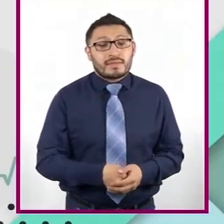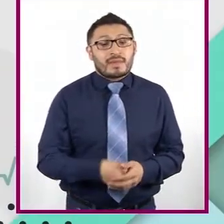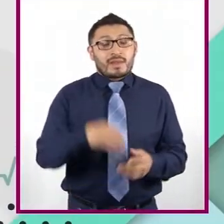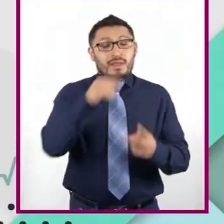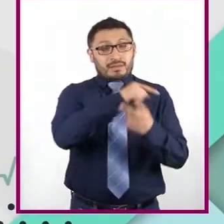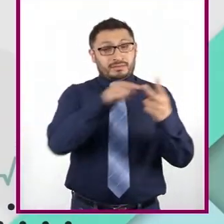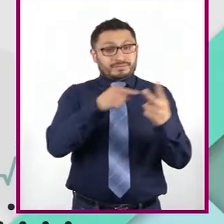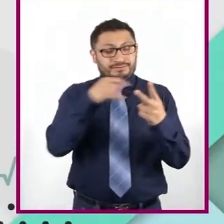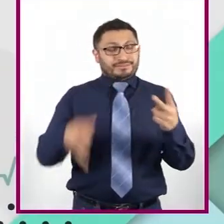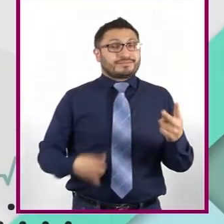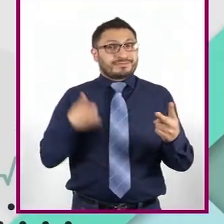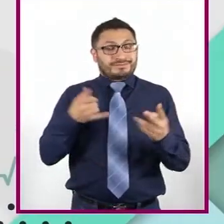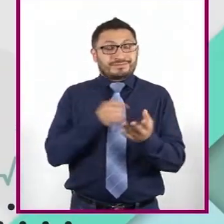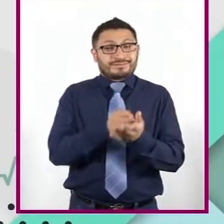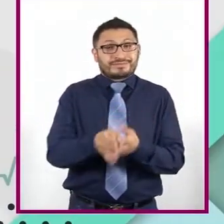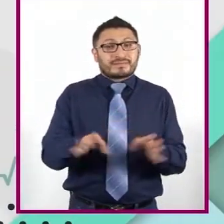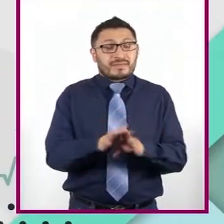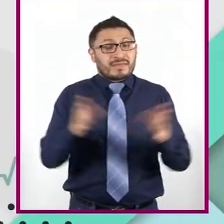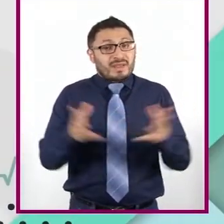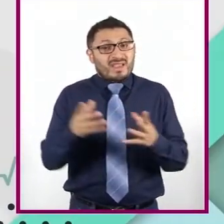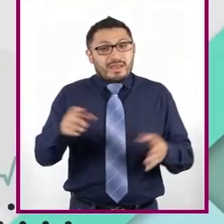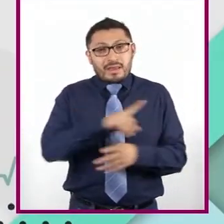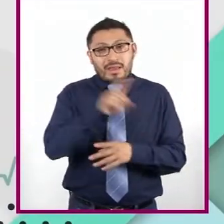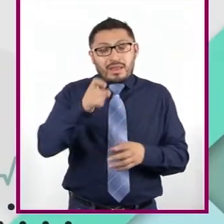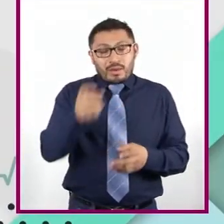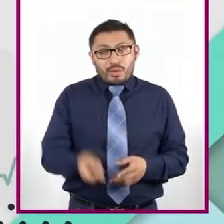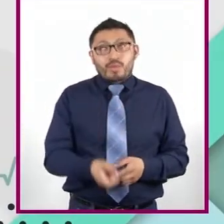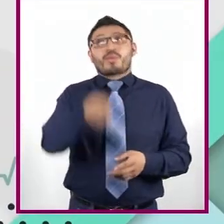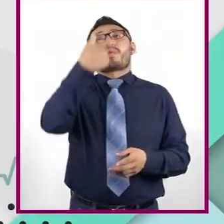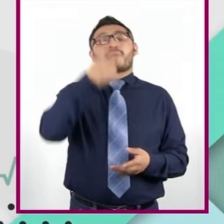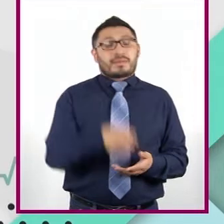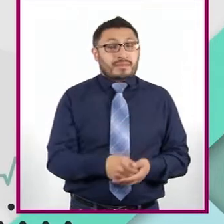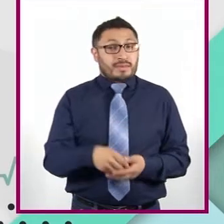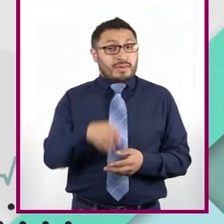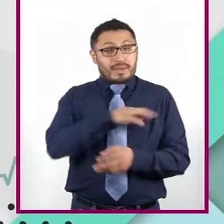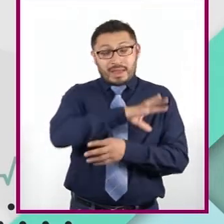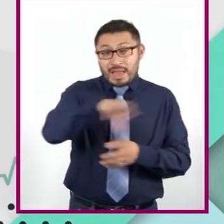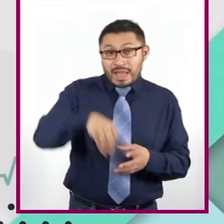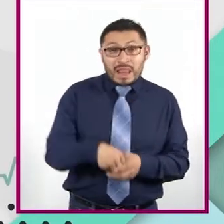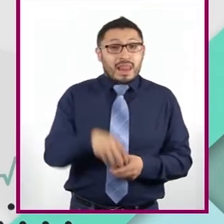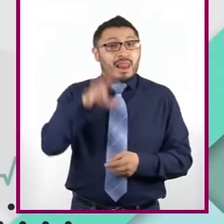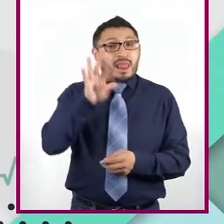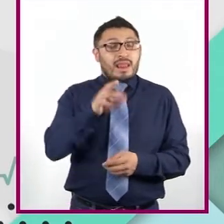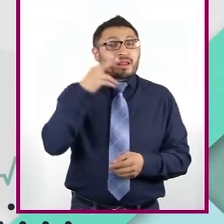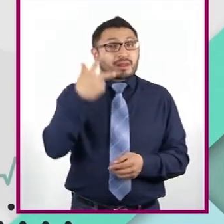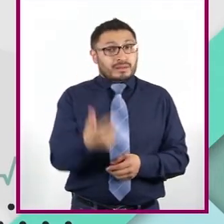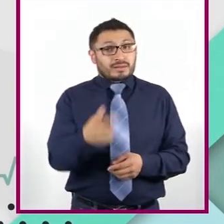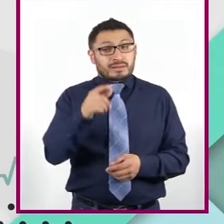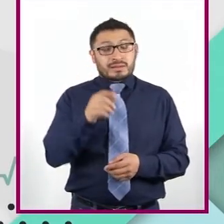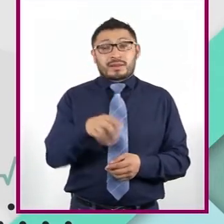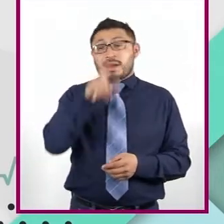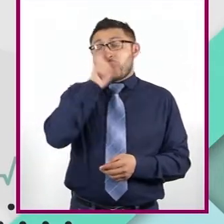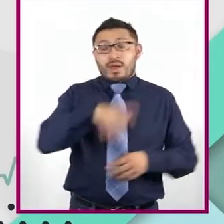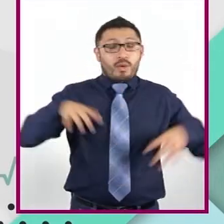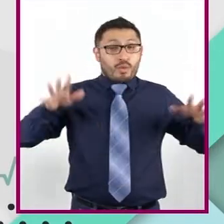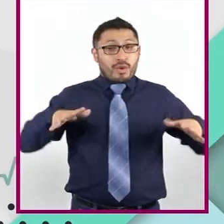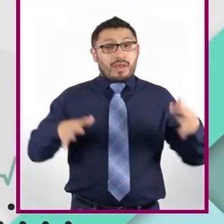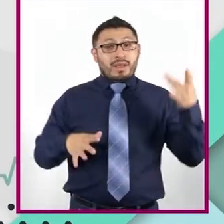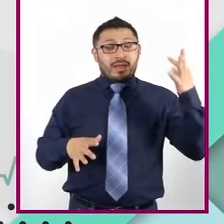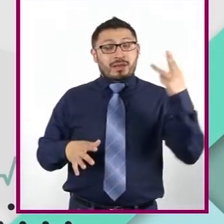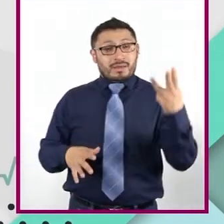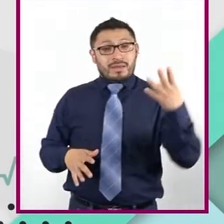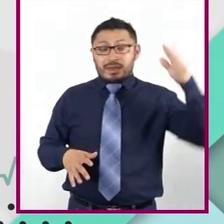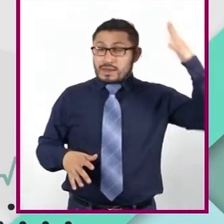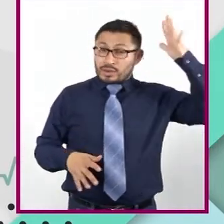Cecilia y Santiago deciden realizar un total de 100 lanzamientos, de los cuales 47 cayeron águila y